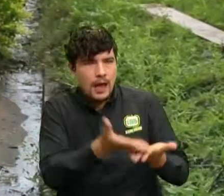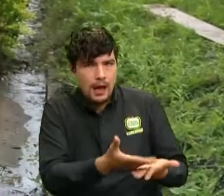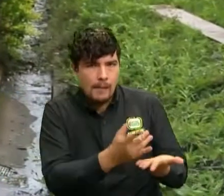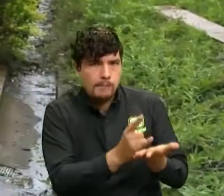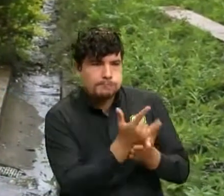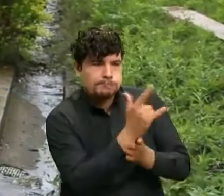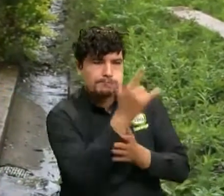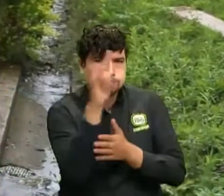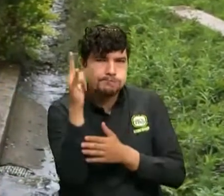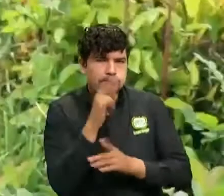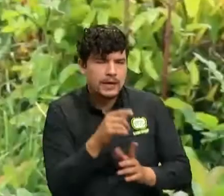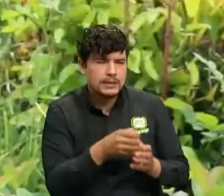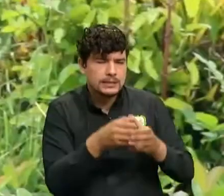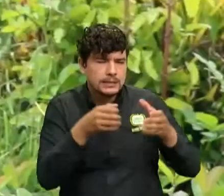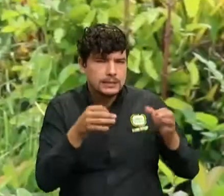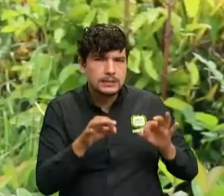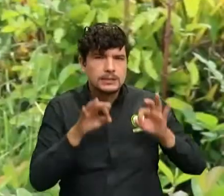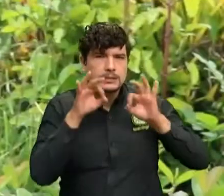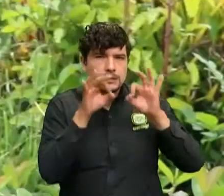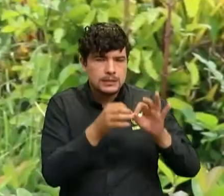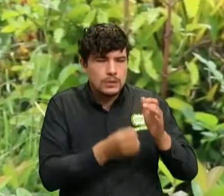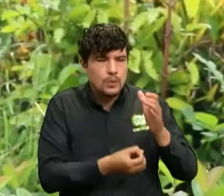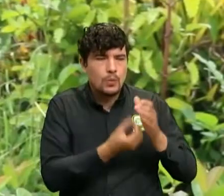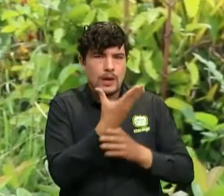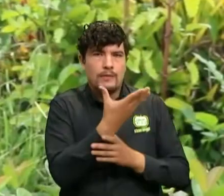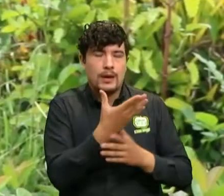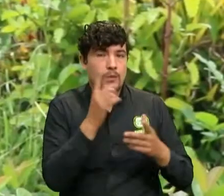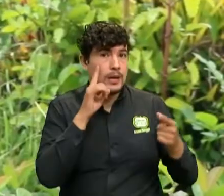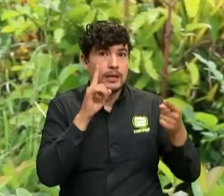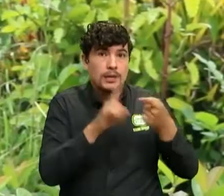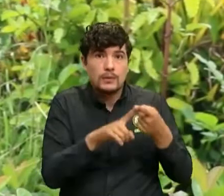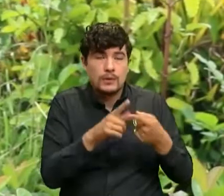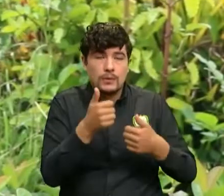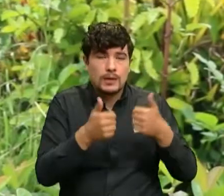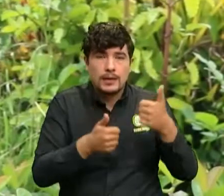variedad regional, con la que la idea es buscar